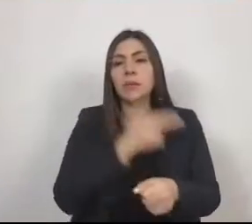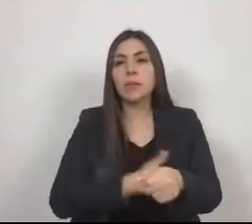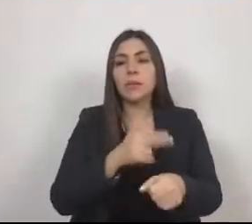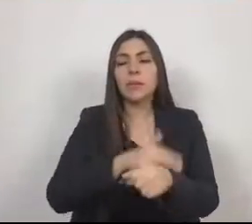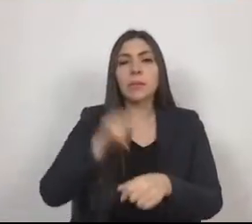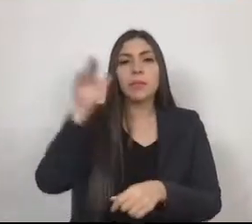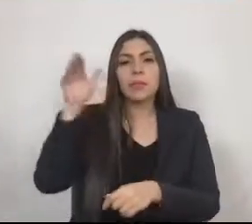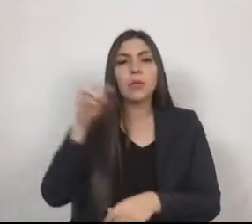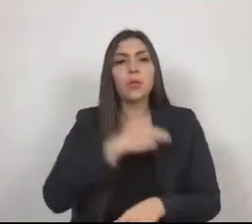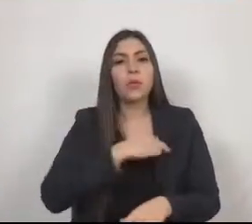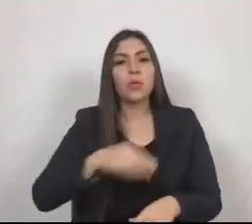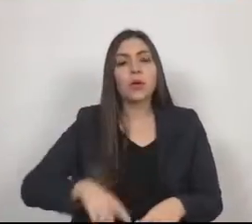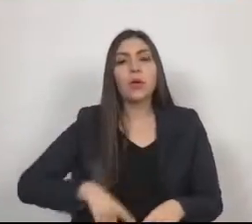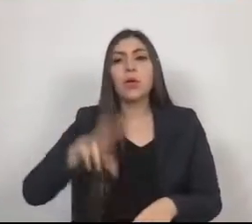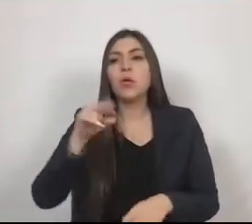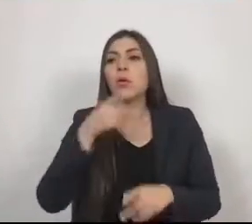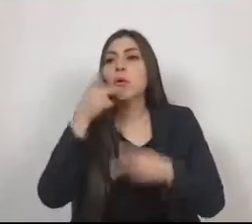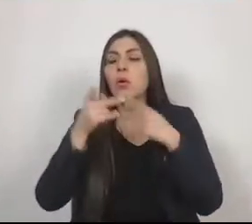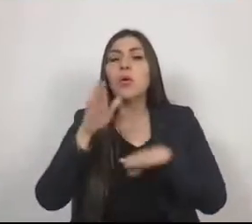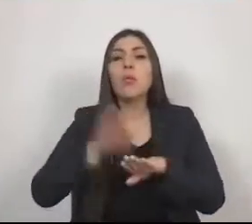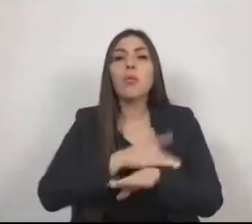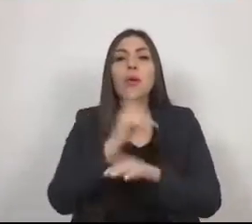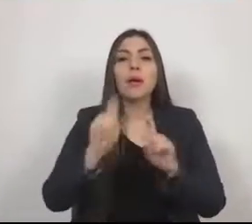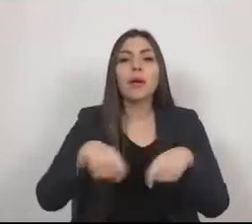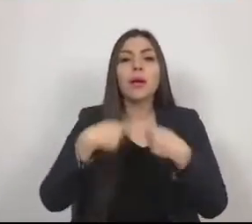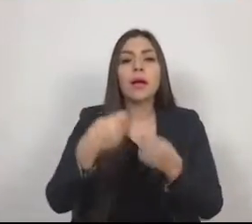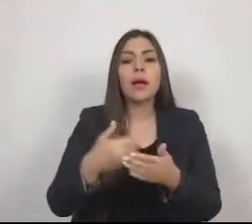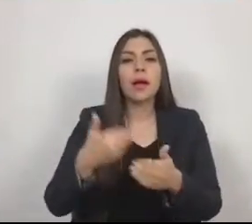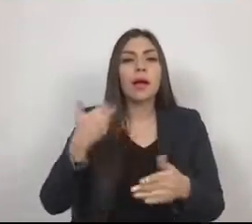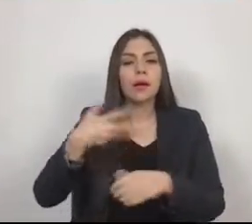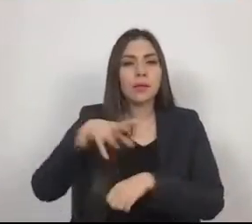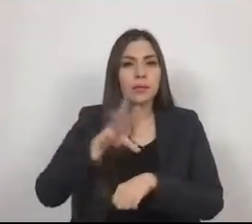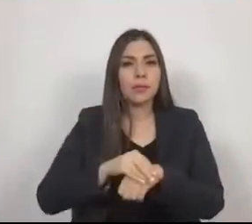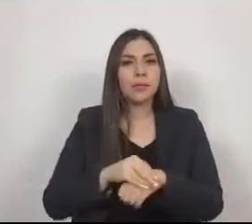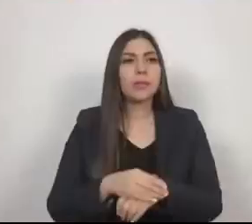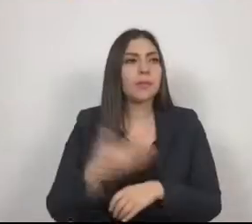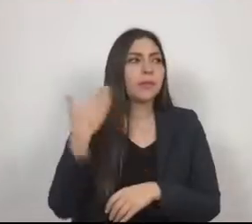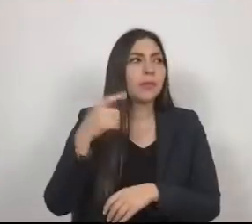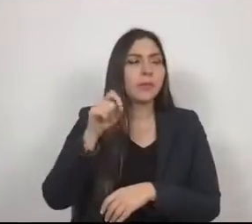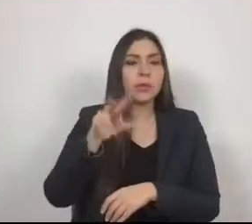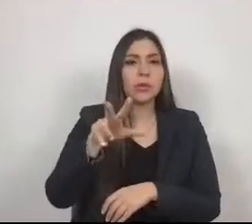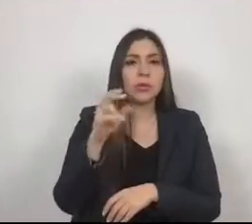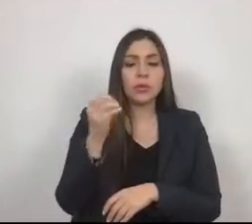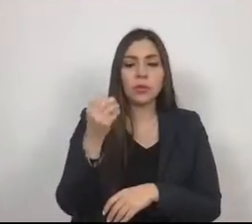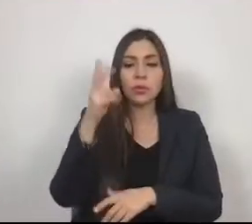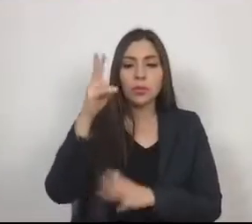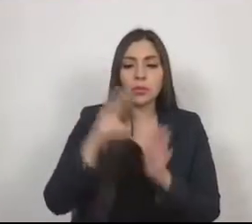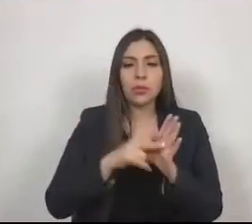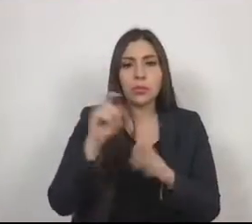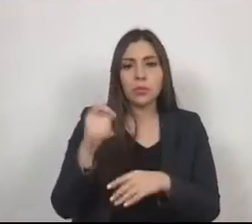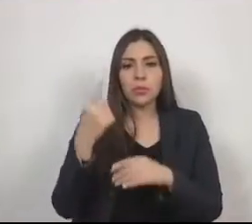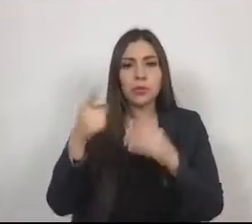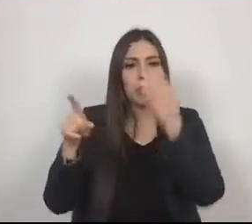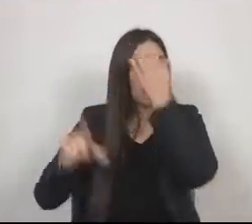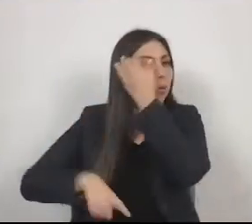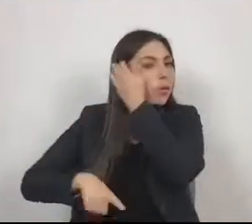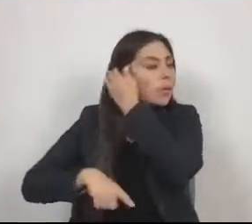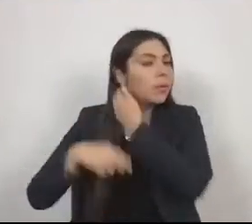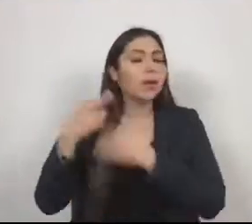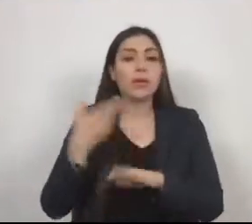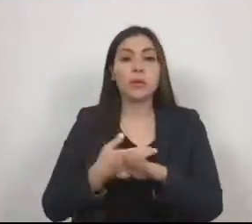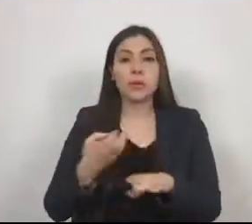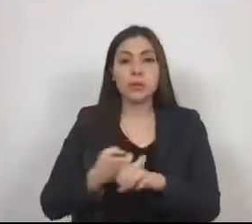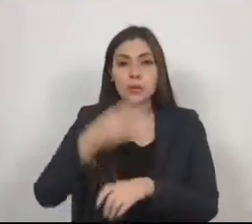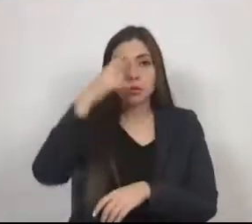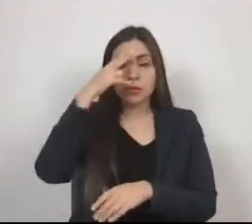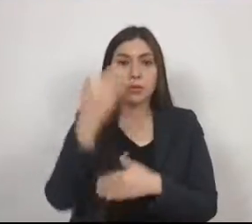la autorización. El 28 de octubre del 2021 se presentó iniciativa del Ejecutivo Estatal con proyecto de